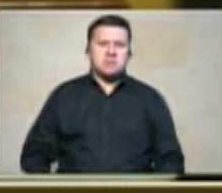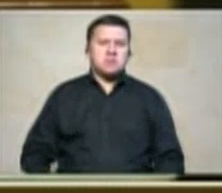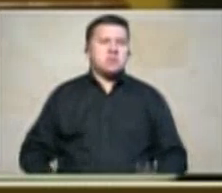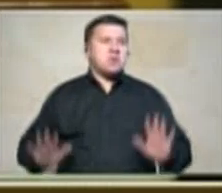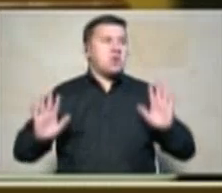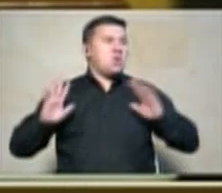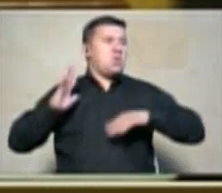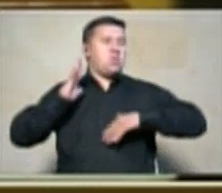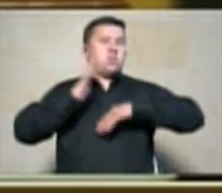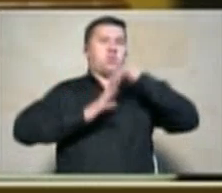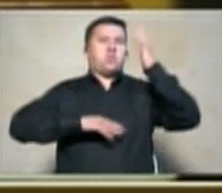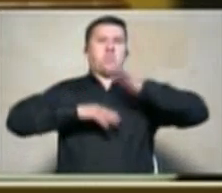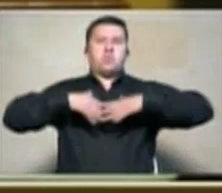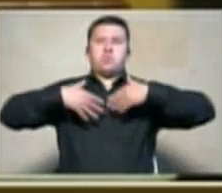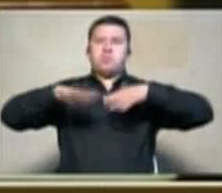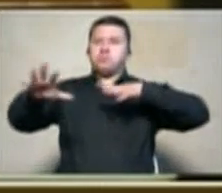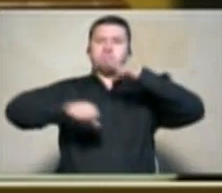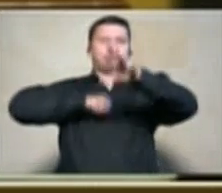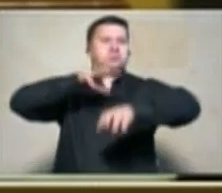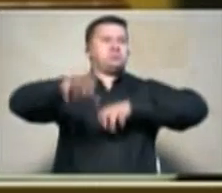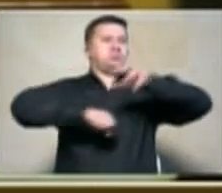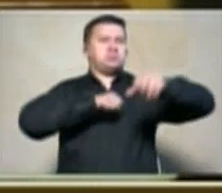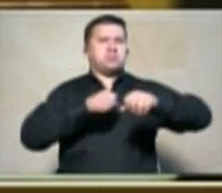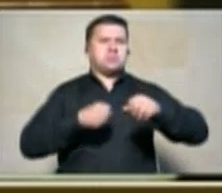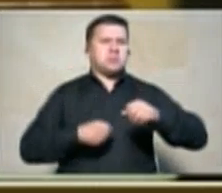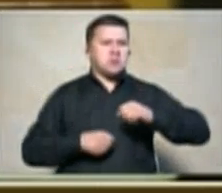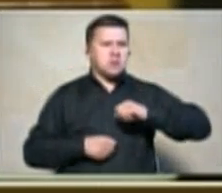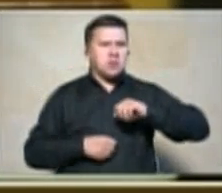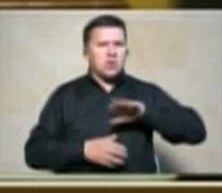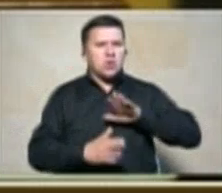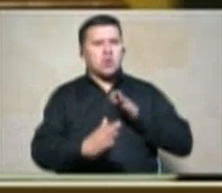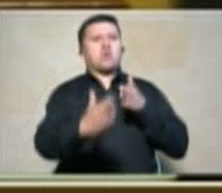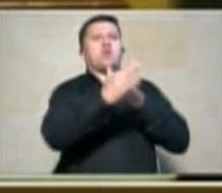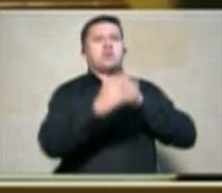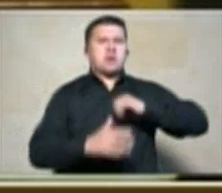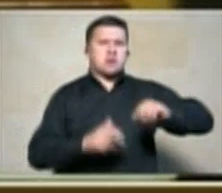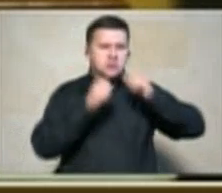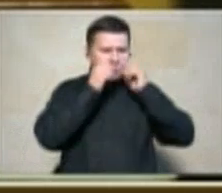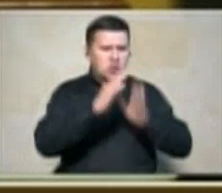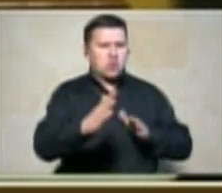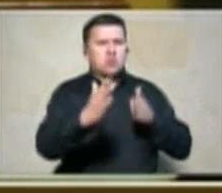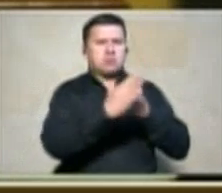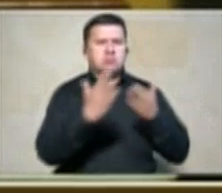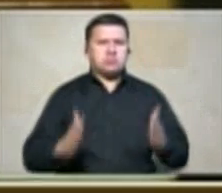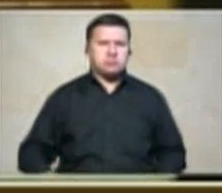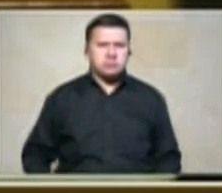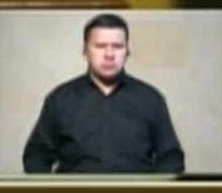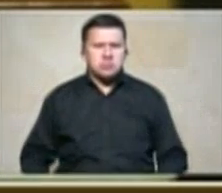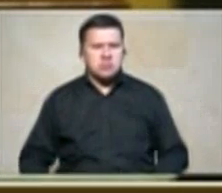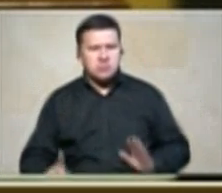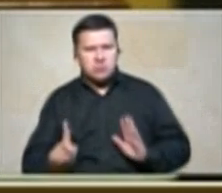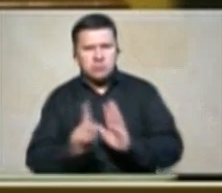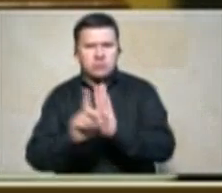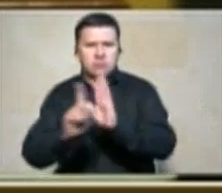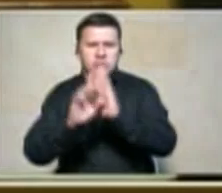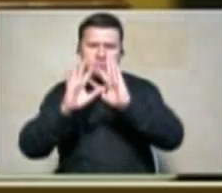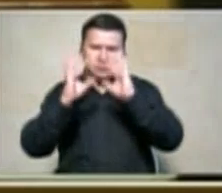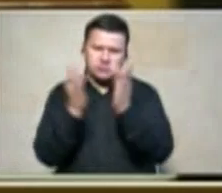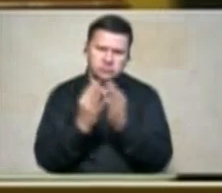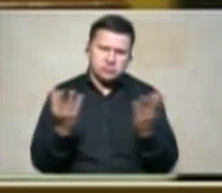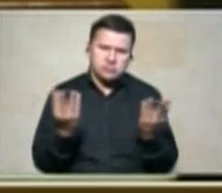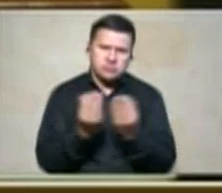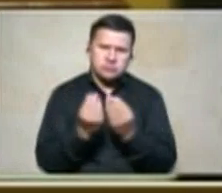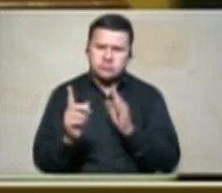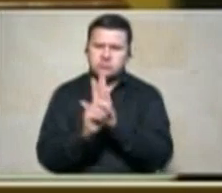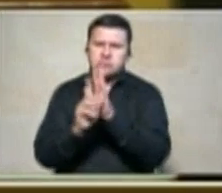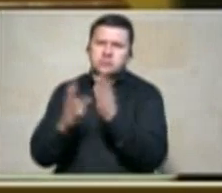humanos, en el que desplaza familias inocentes. Imagínense ustedes lo que siente una persona cuando es